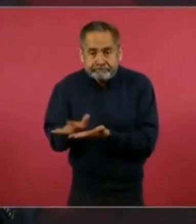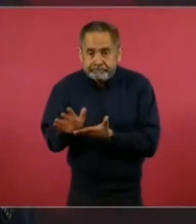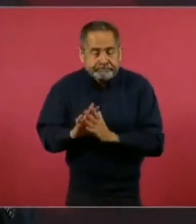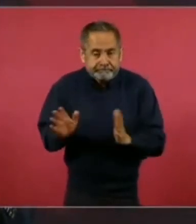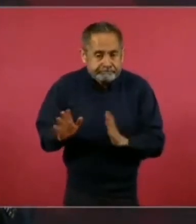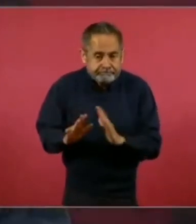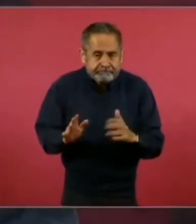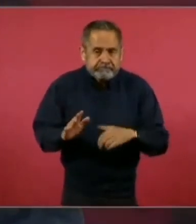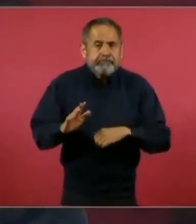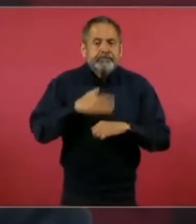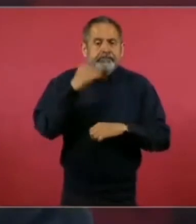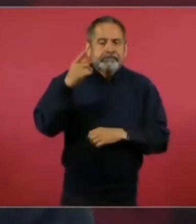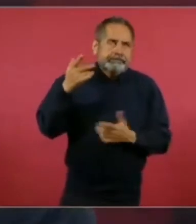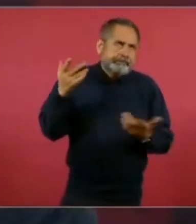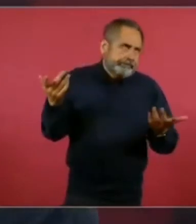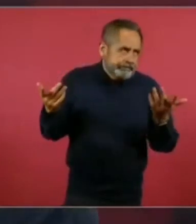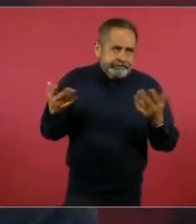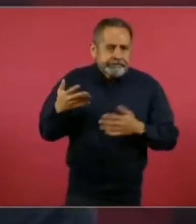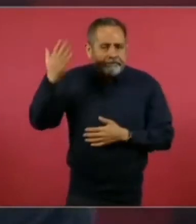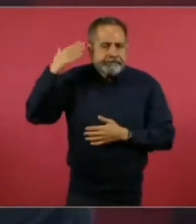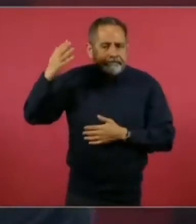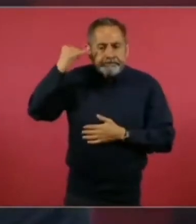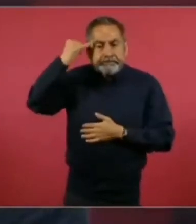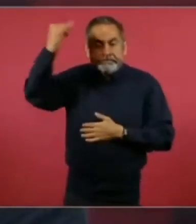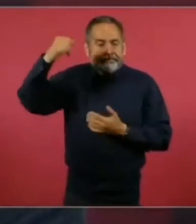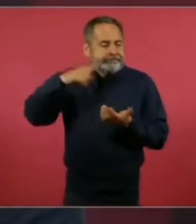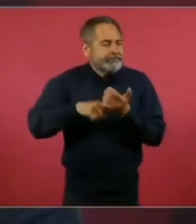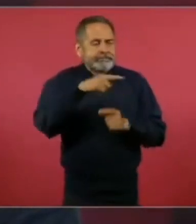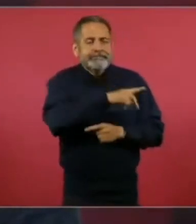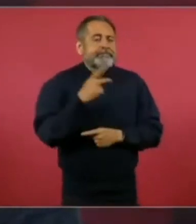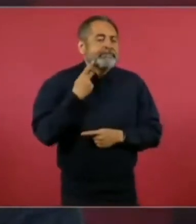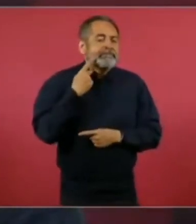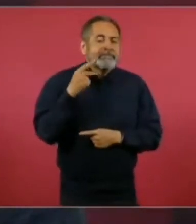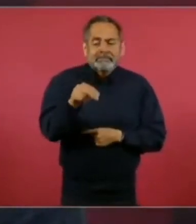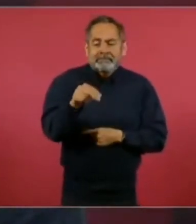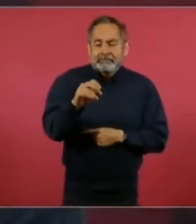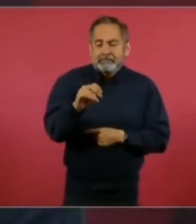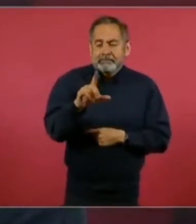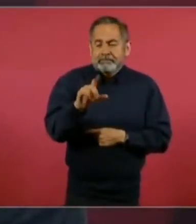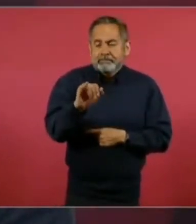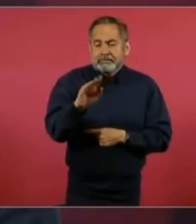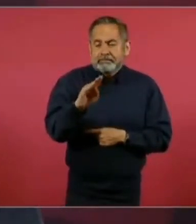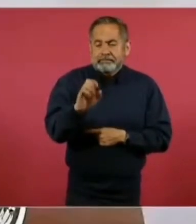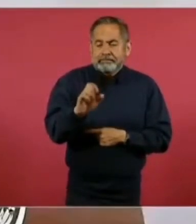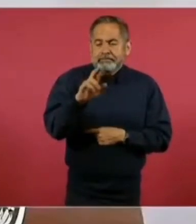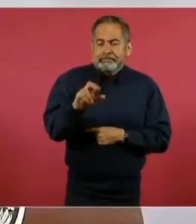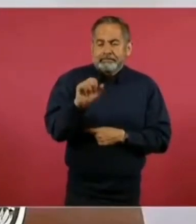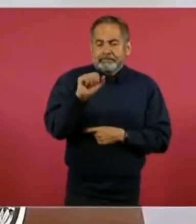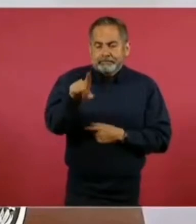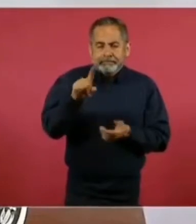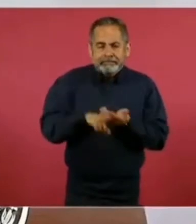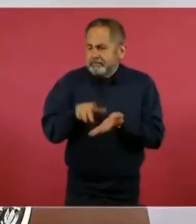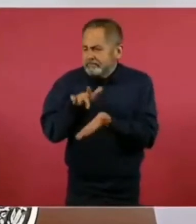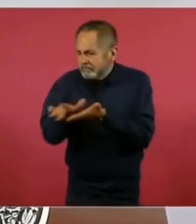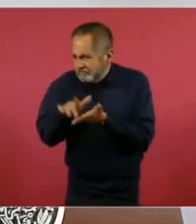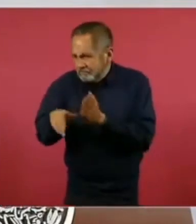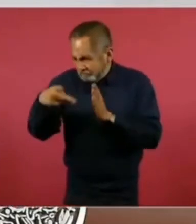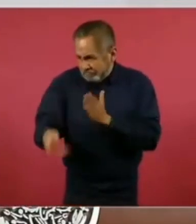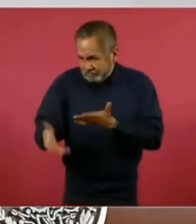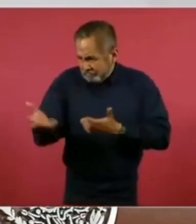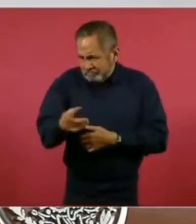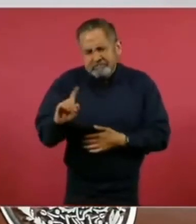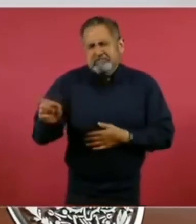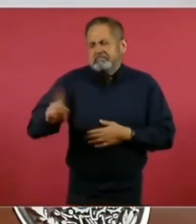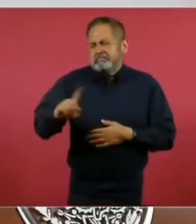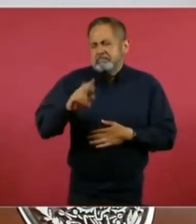porque en la concepción de política neoliberal, de política económica neoliberal, en un